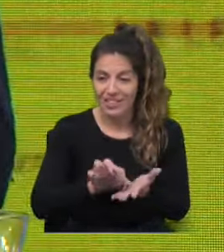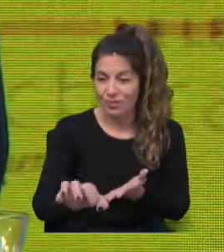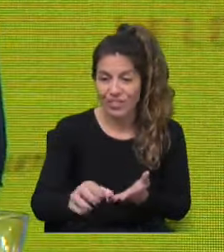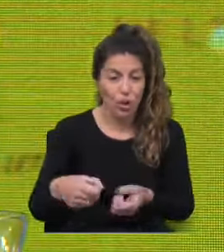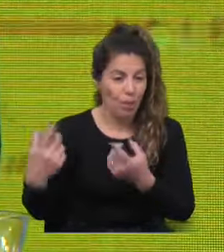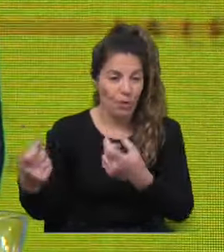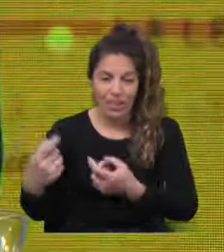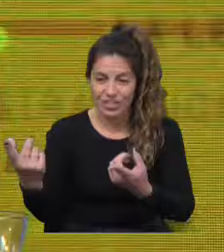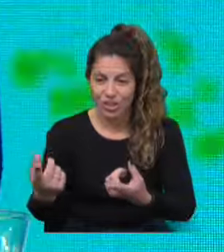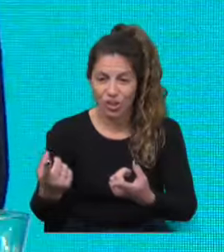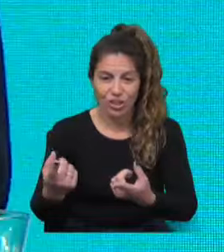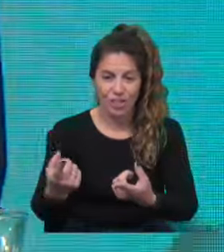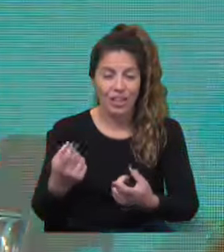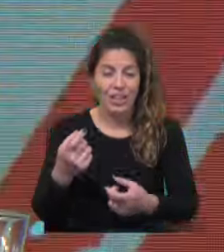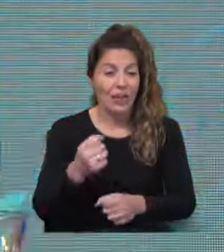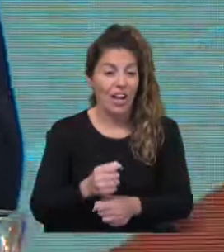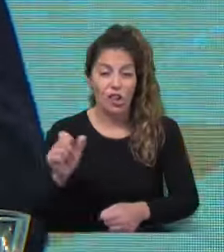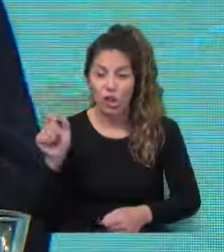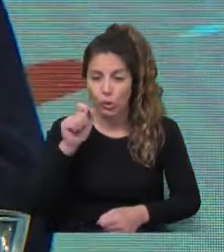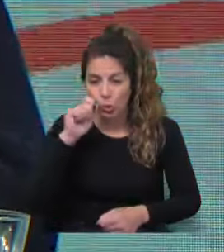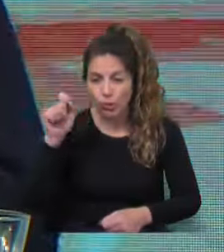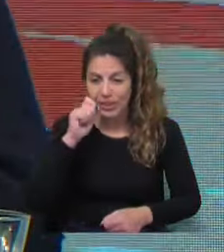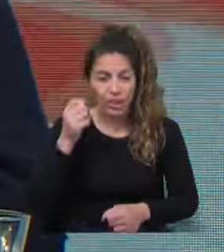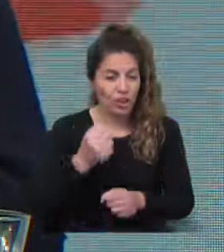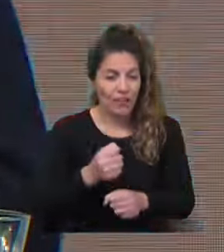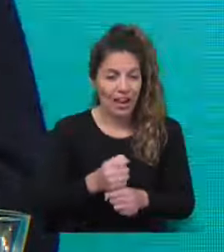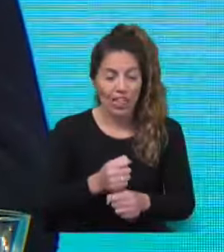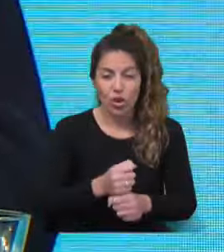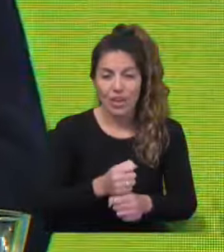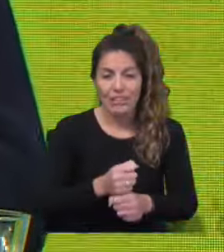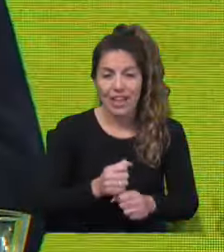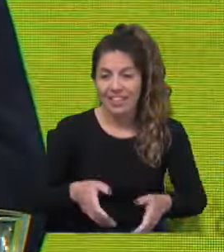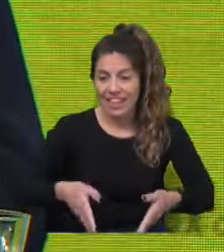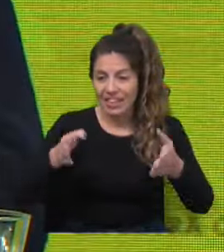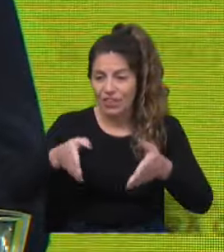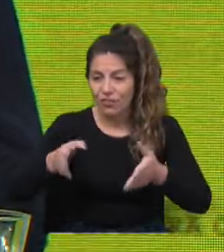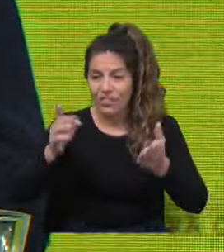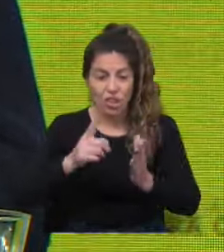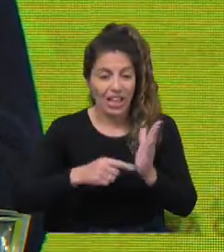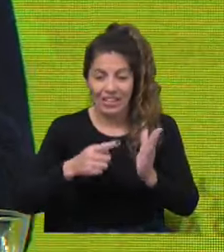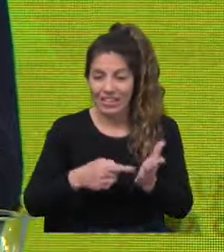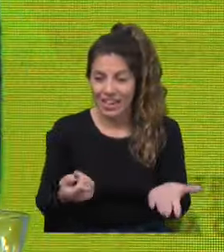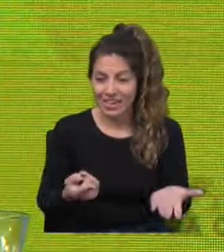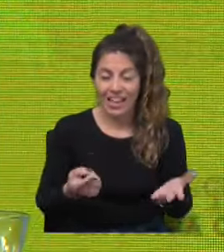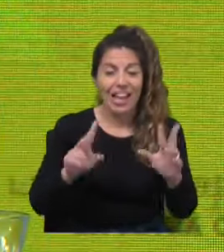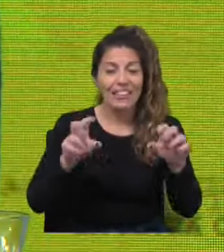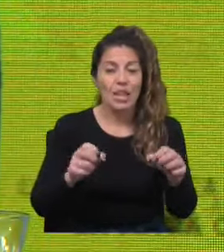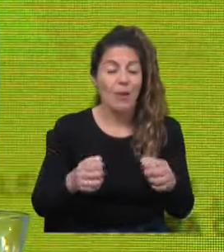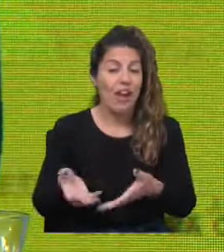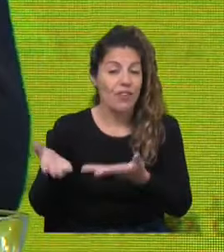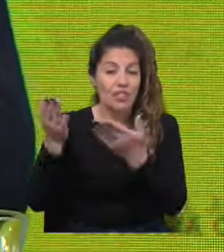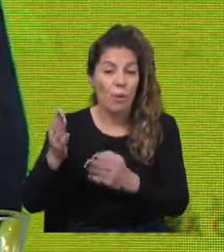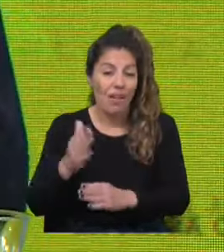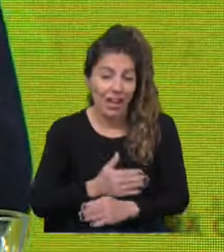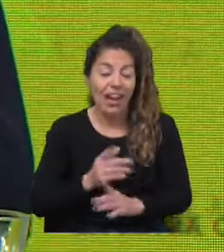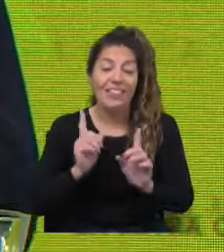de exportación, operadores turísticos, operadores inmobiliarios. Por lo tanto, el tema de la inflación un poco más baja